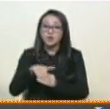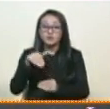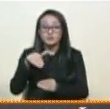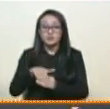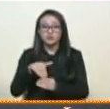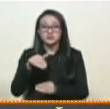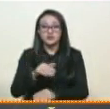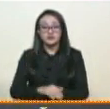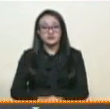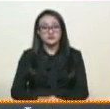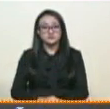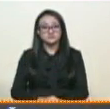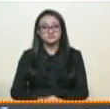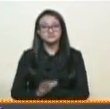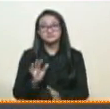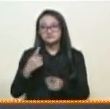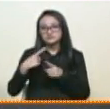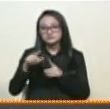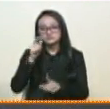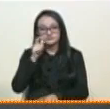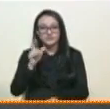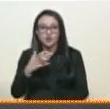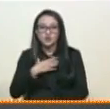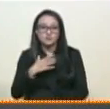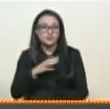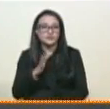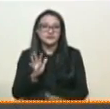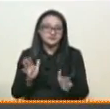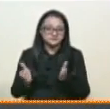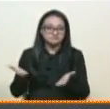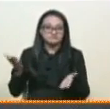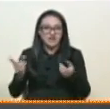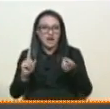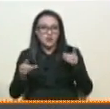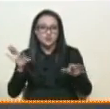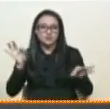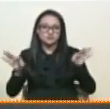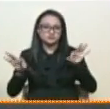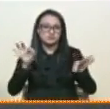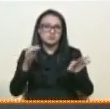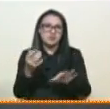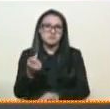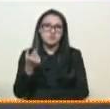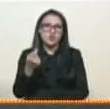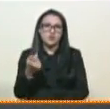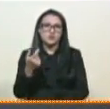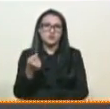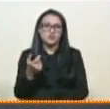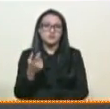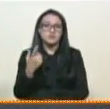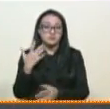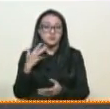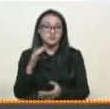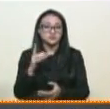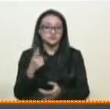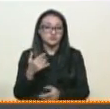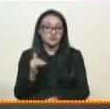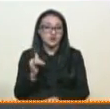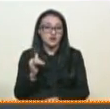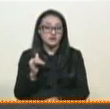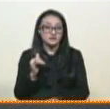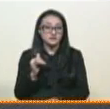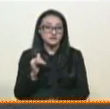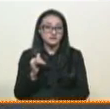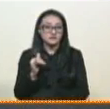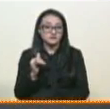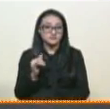Salvo, por supuesto, los casos de excepción, hay unos casos de excepción que se manejan y por eso es que justamente hay una aplicación que